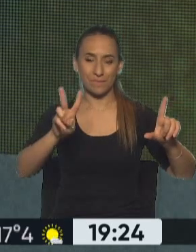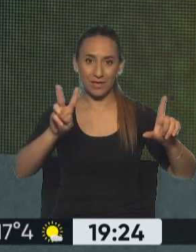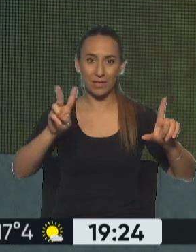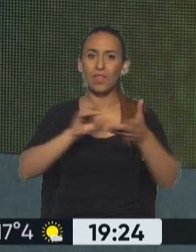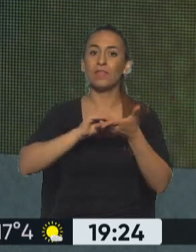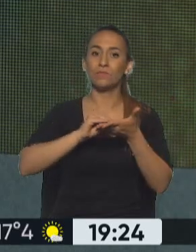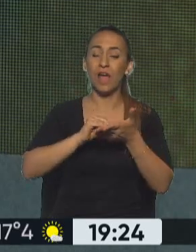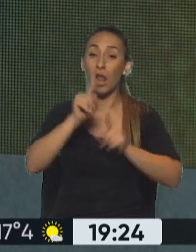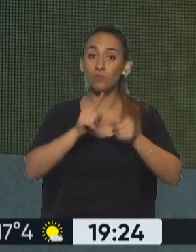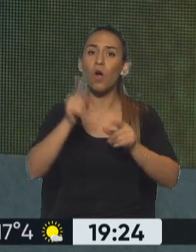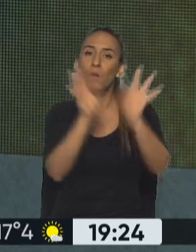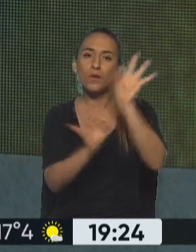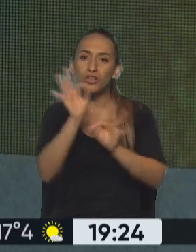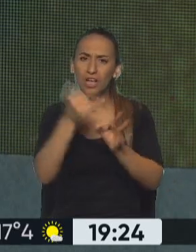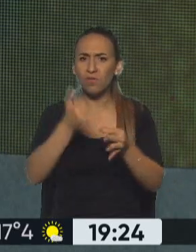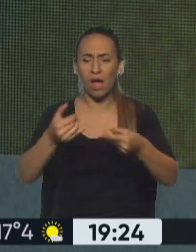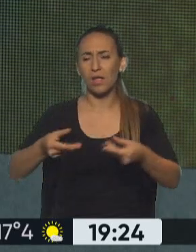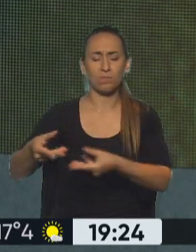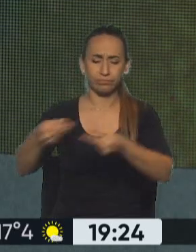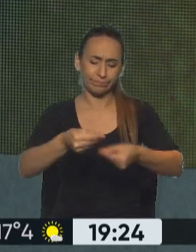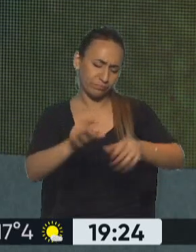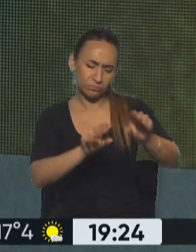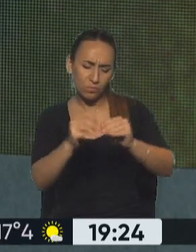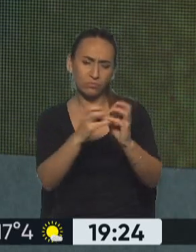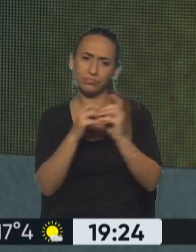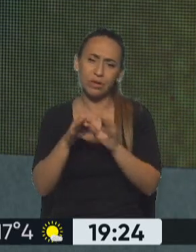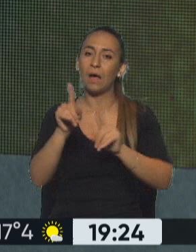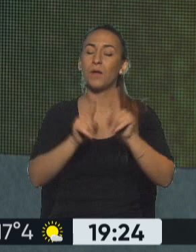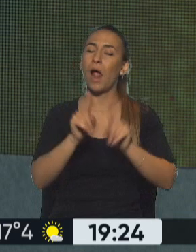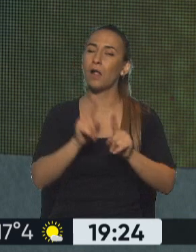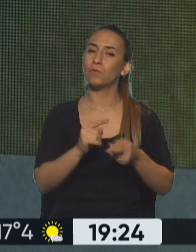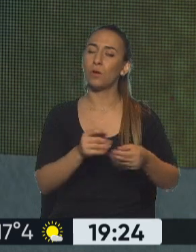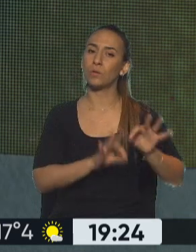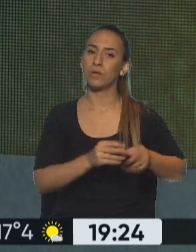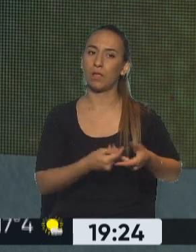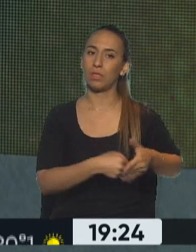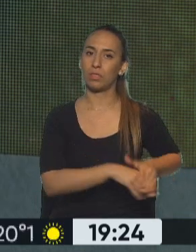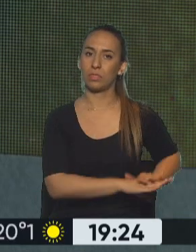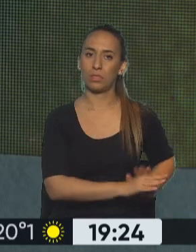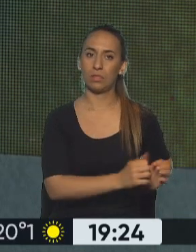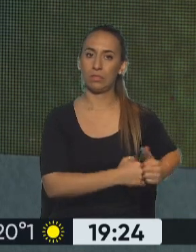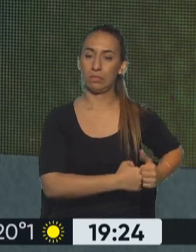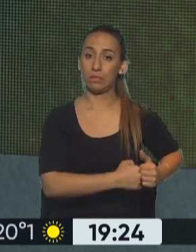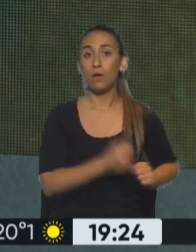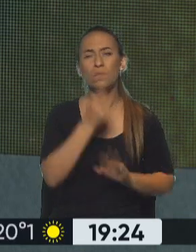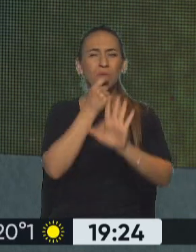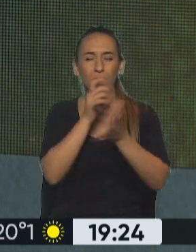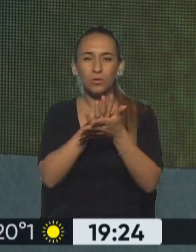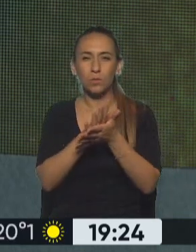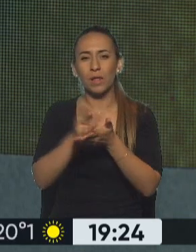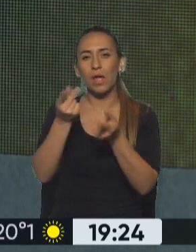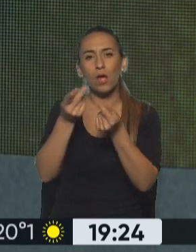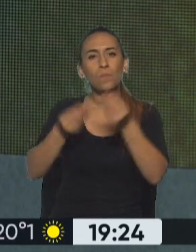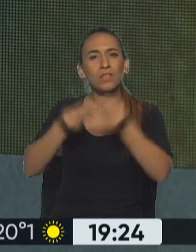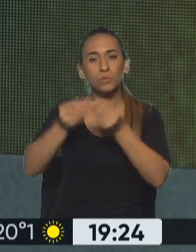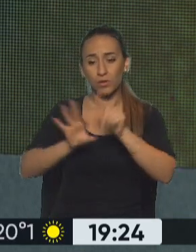se cajonean por ejemplo los que tienen que ver con el presupuesto del año próximo peretti Cómo es el tema